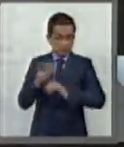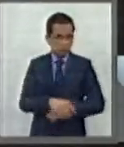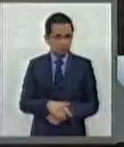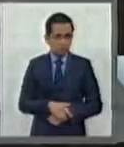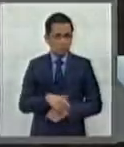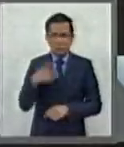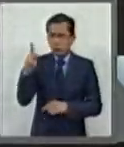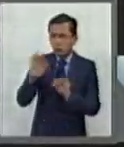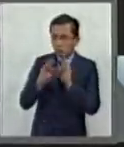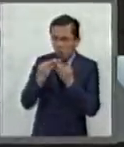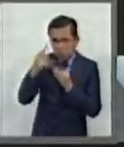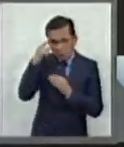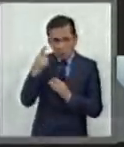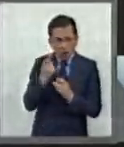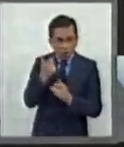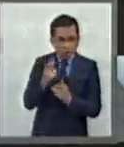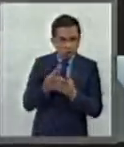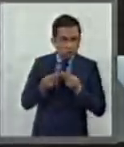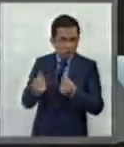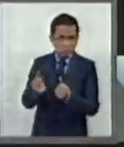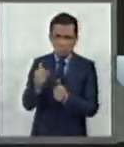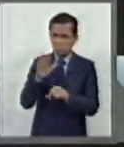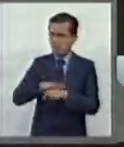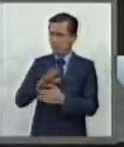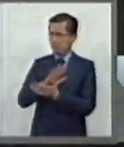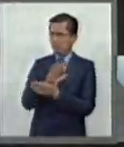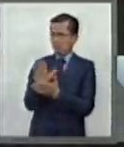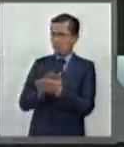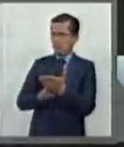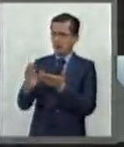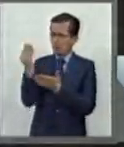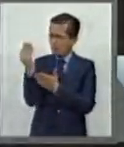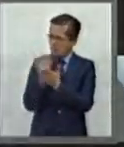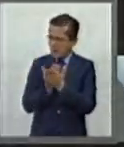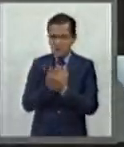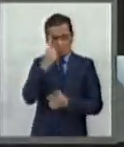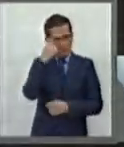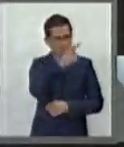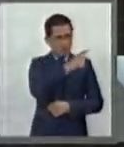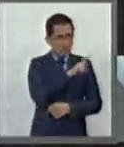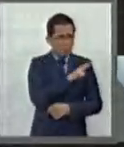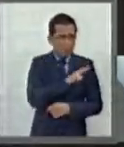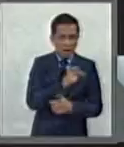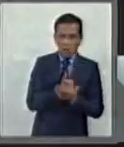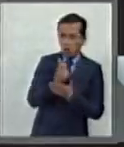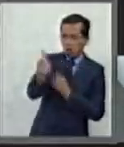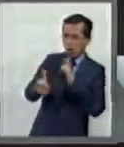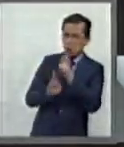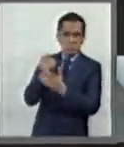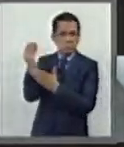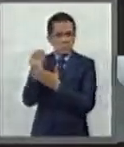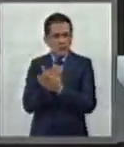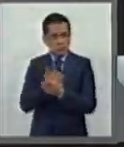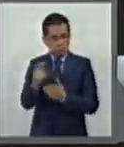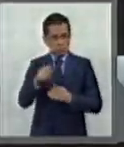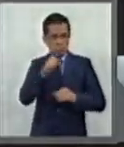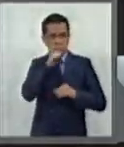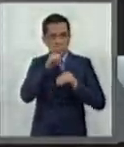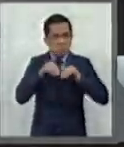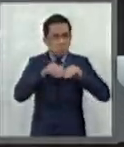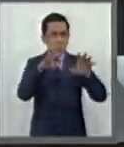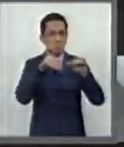austero en financiamiento público, mucho más austero en financiamiento privado, sin spots, con debates, con muchas